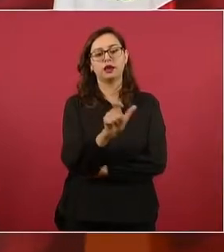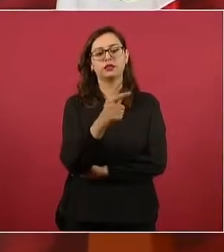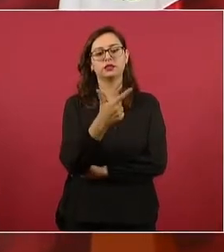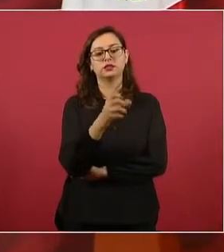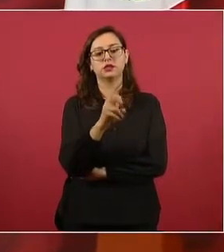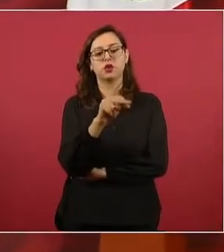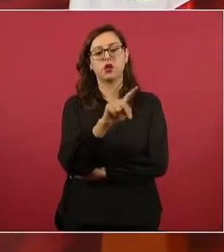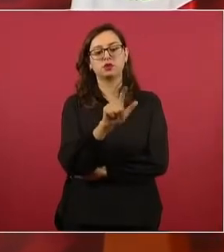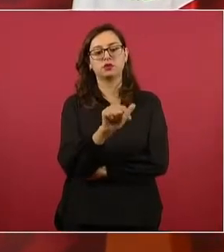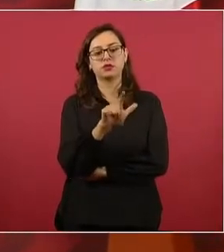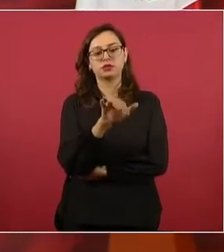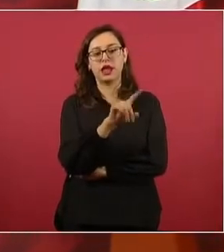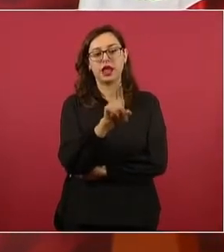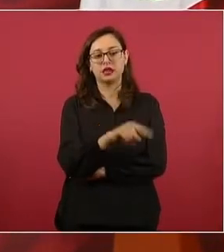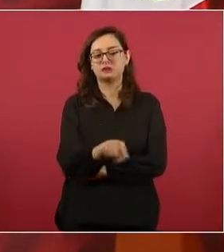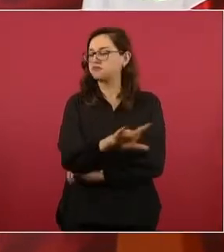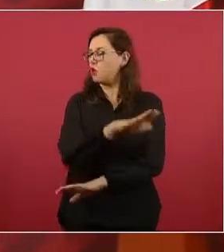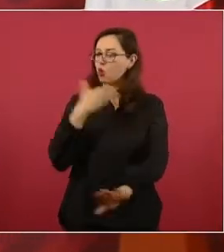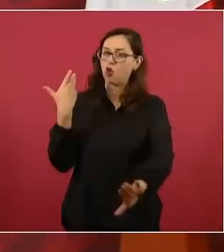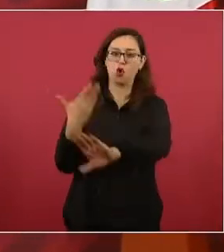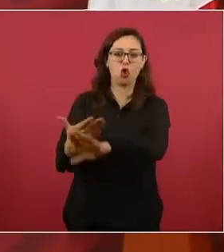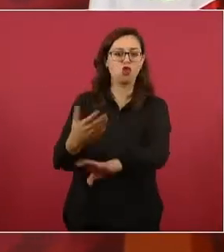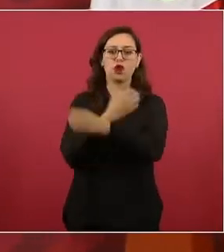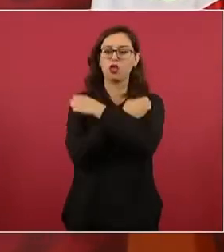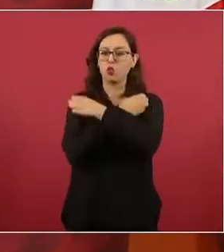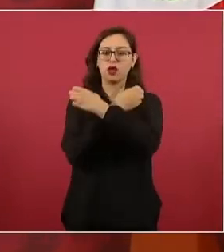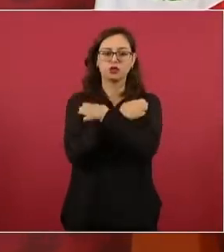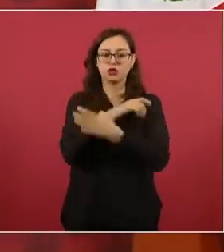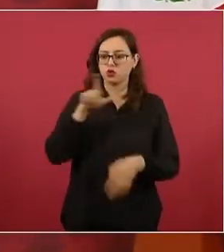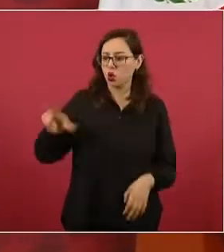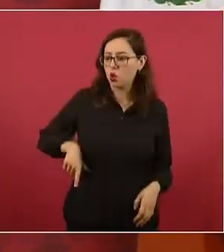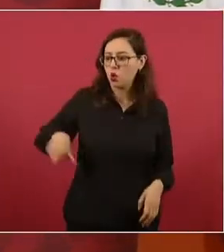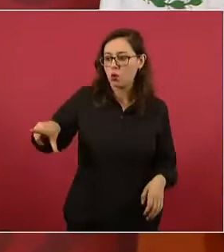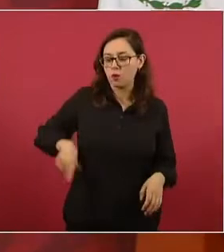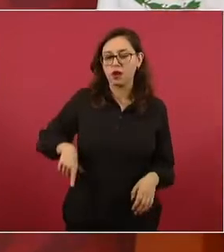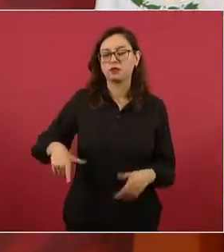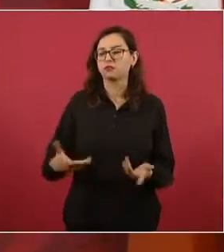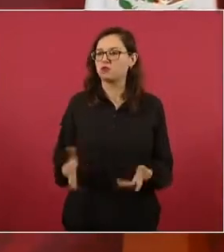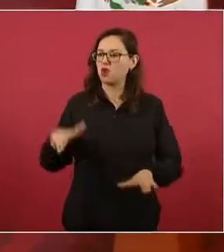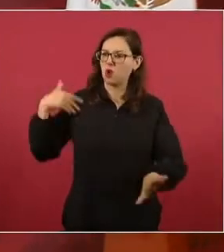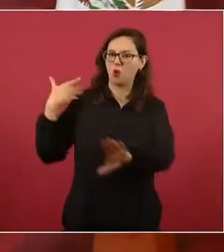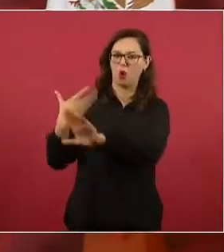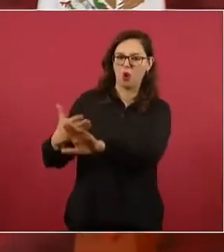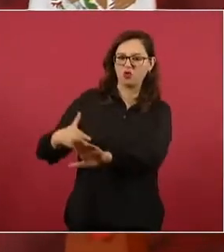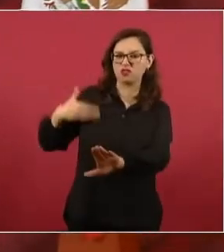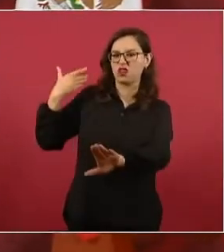la educación pública y muchos otros, pero no se hablaba